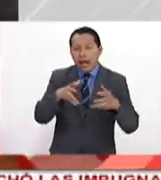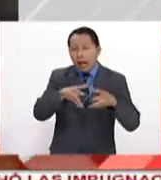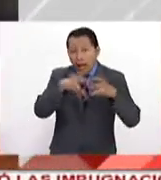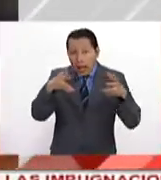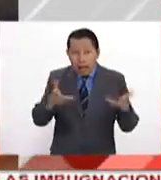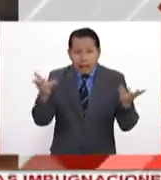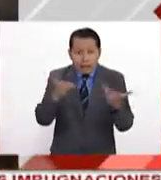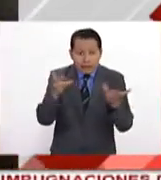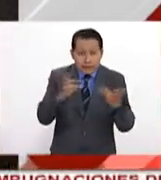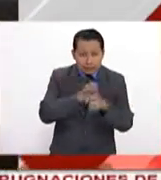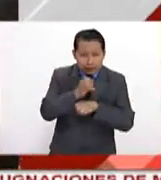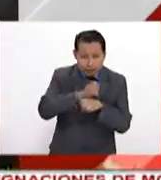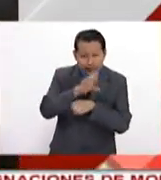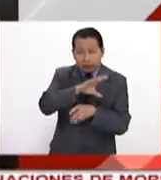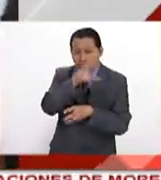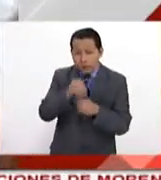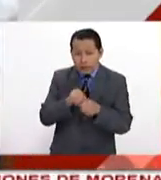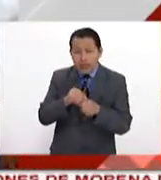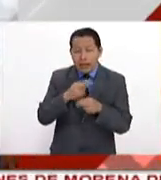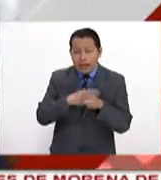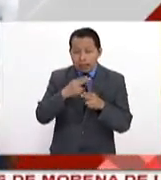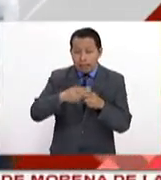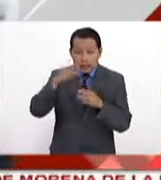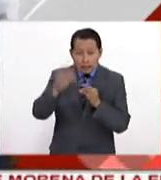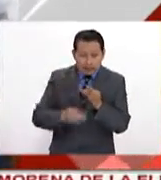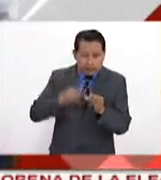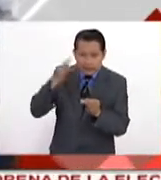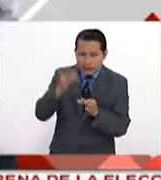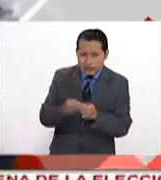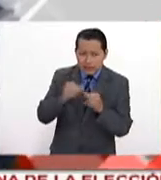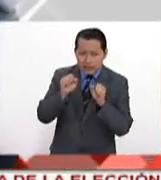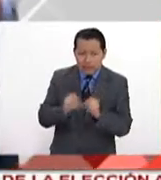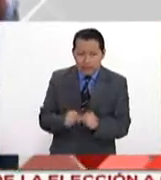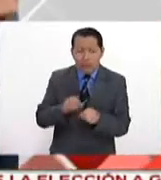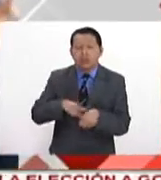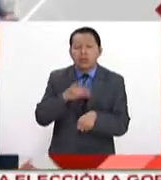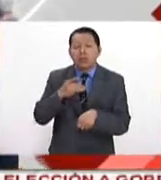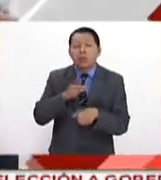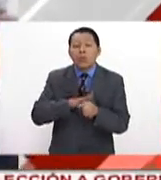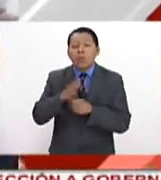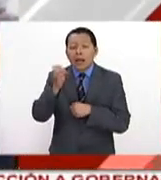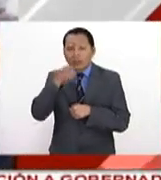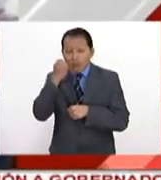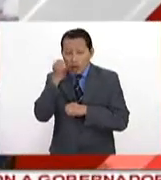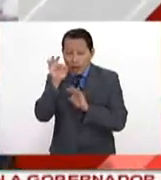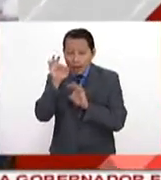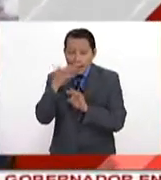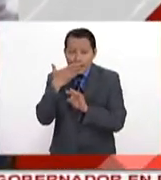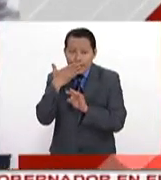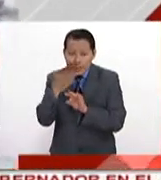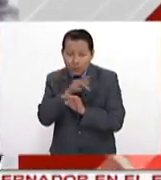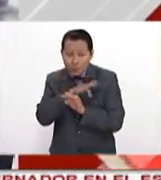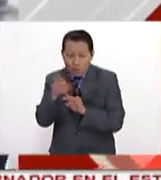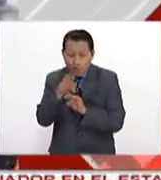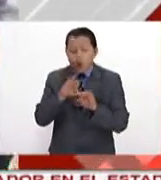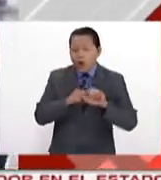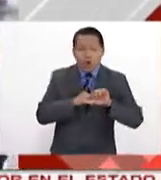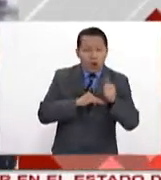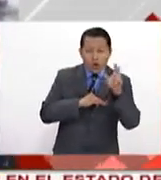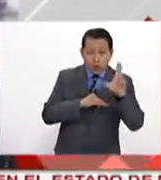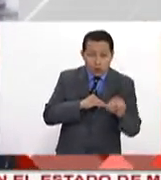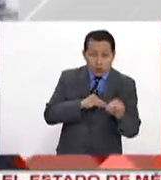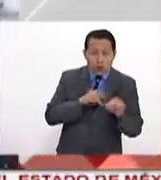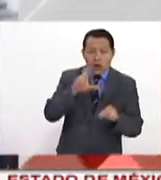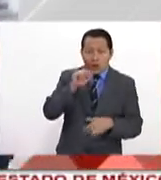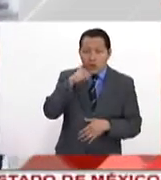todo el estado hasta que no terminemos y no estemos seguros para saber cuáles escuelas sí están en condiciones de iniciar y cuáles no, no